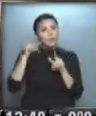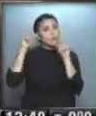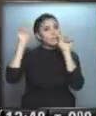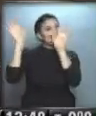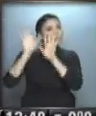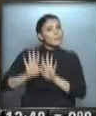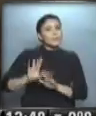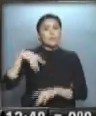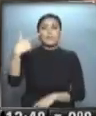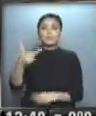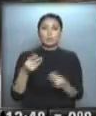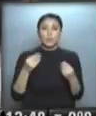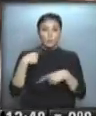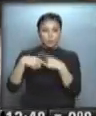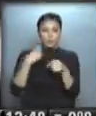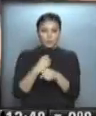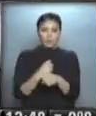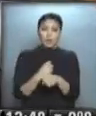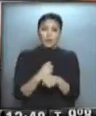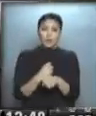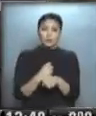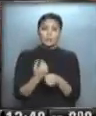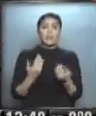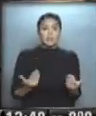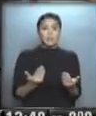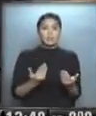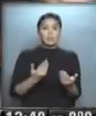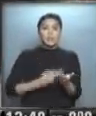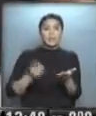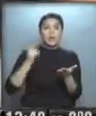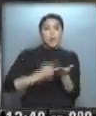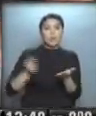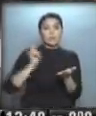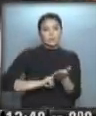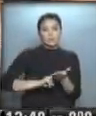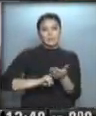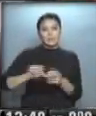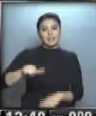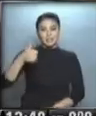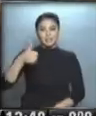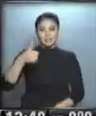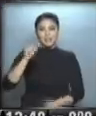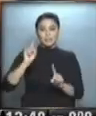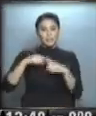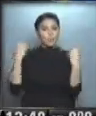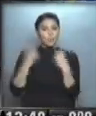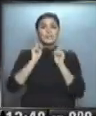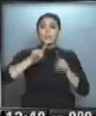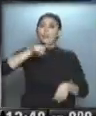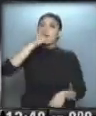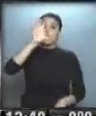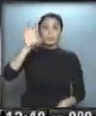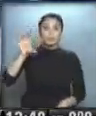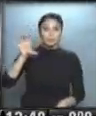lo que viene por delante este para repetir el triunfo que hemos tenido en esta comuna también en el resto de las